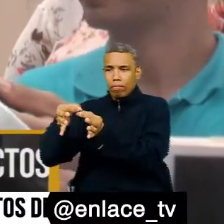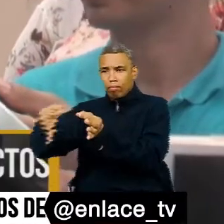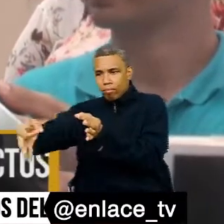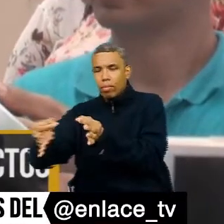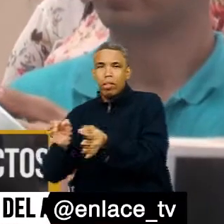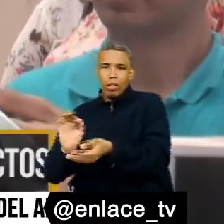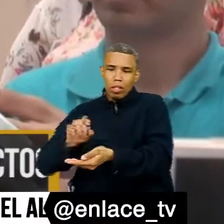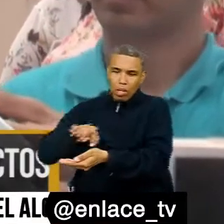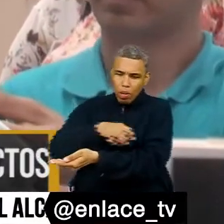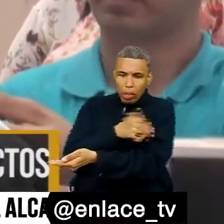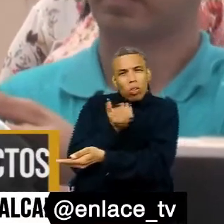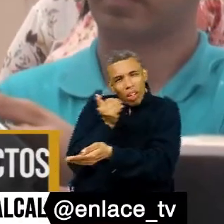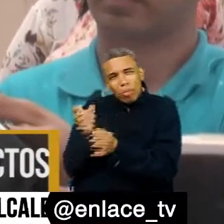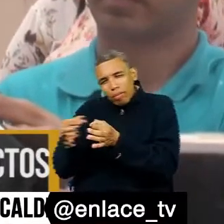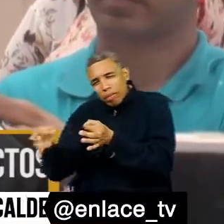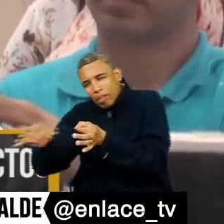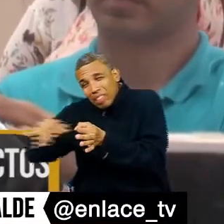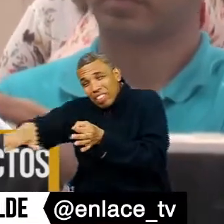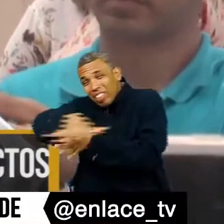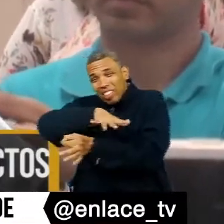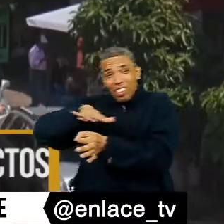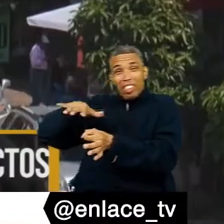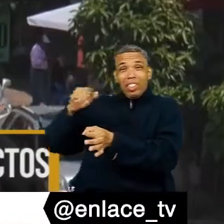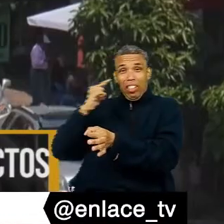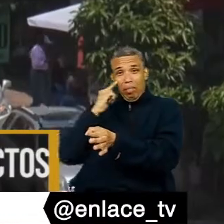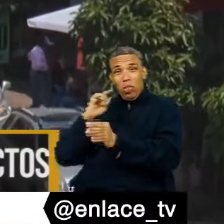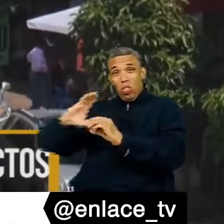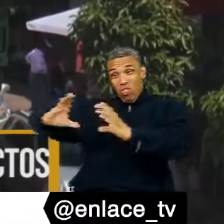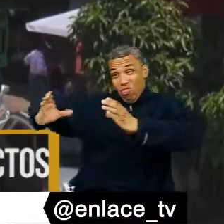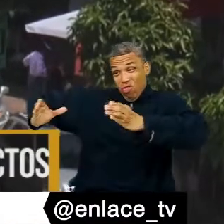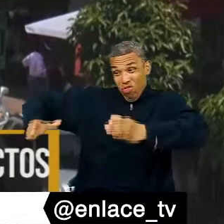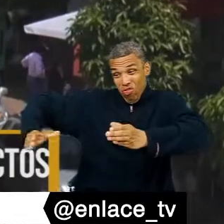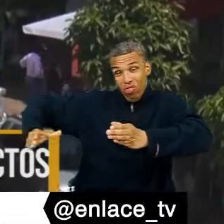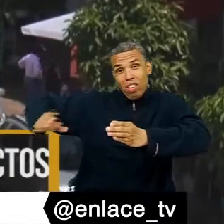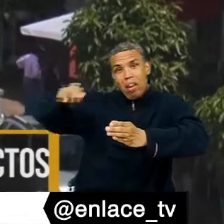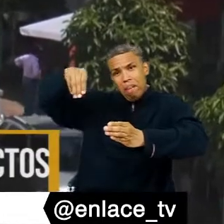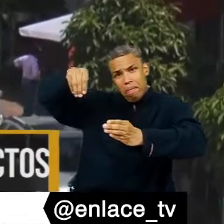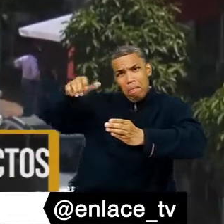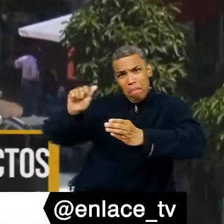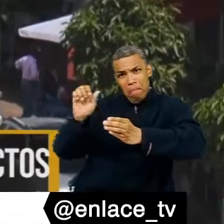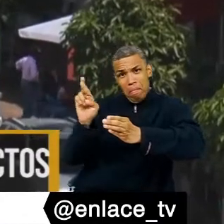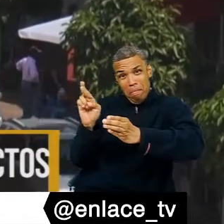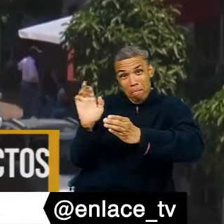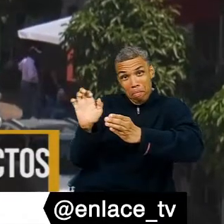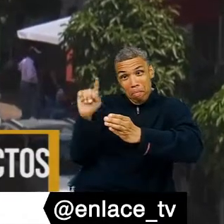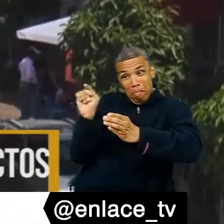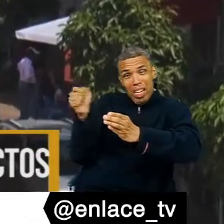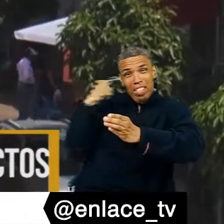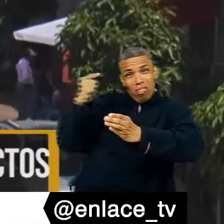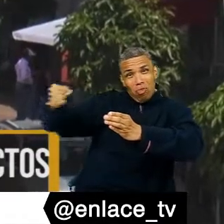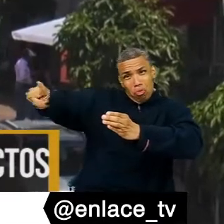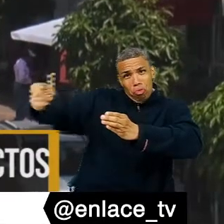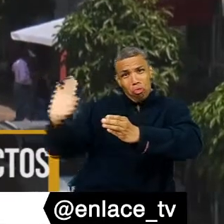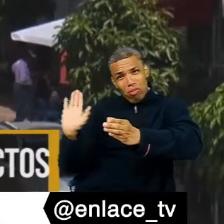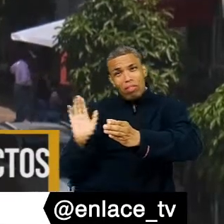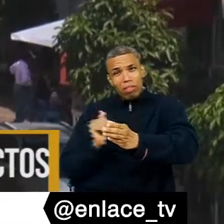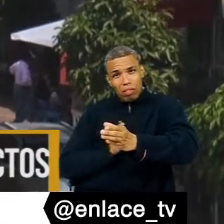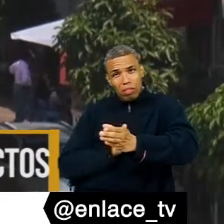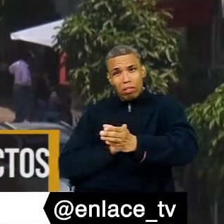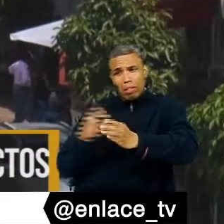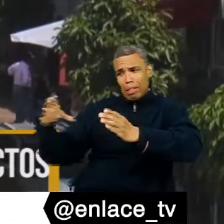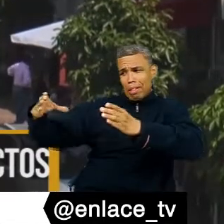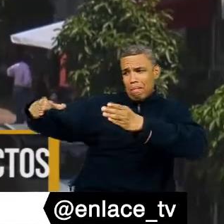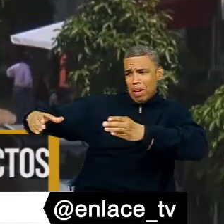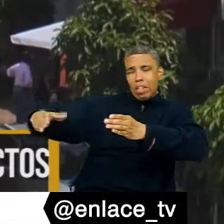hacerle homenaje a lo que es la provincia de Mares. El señor de Mares fue solamente un avivato que